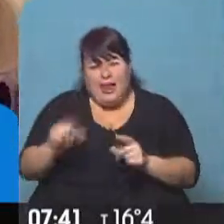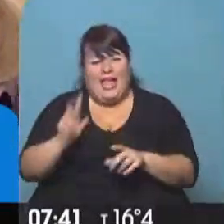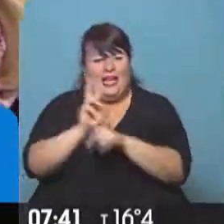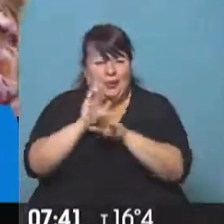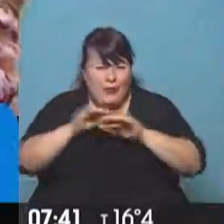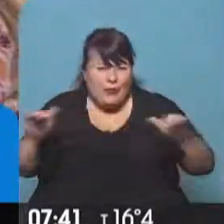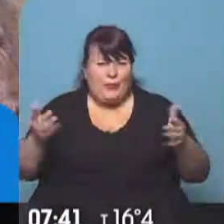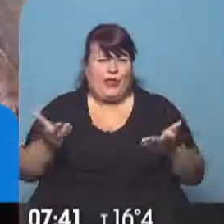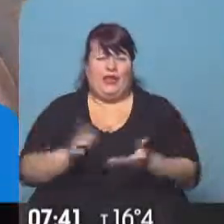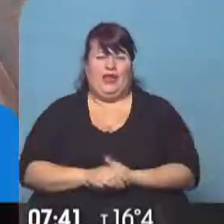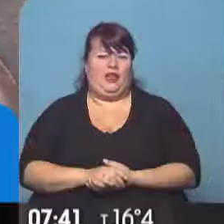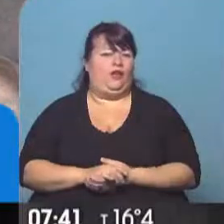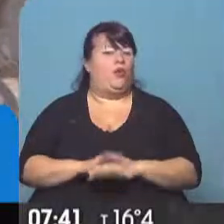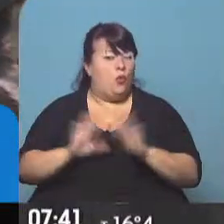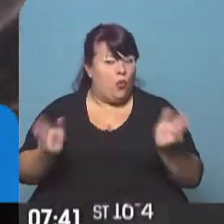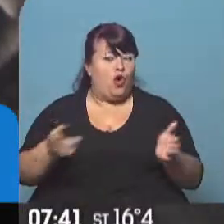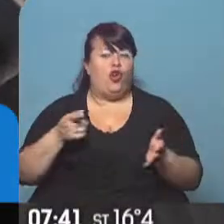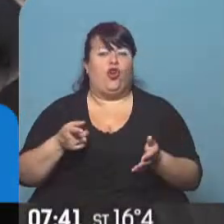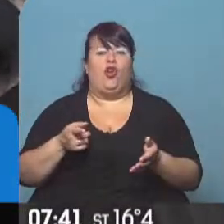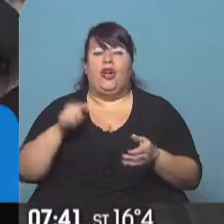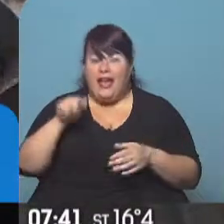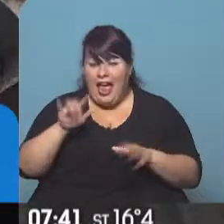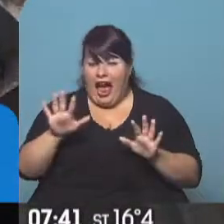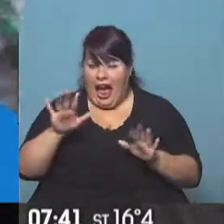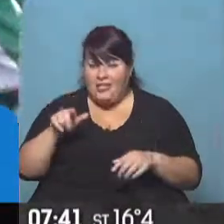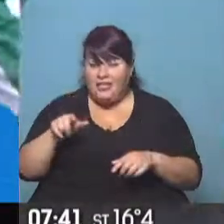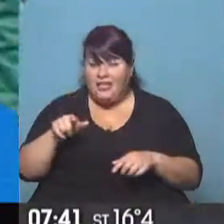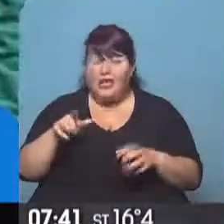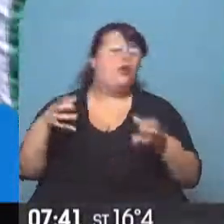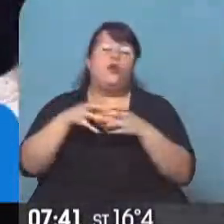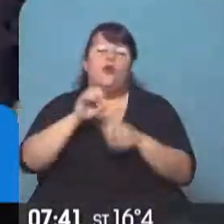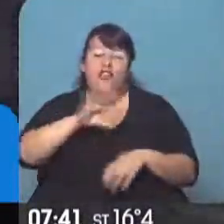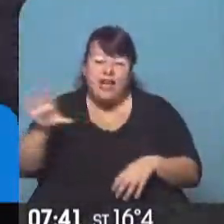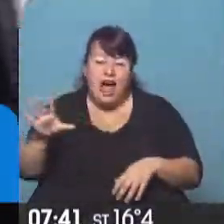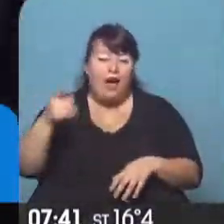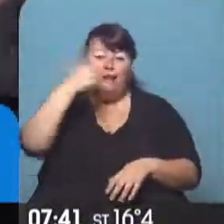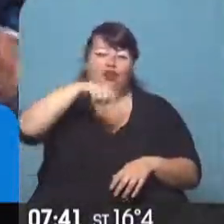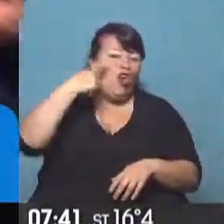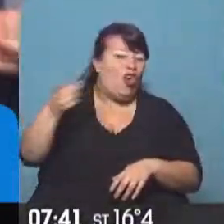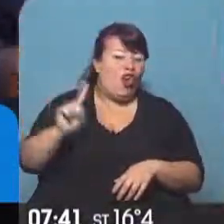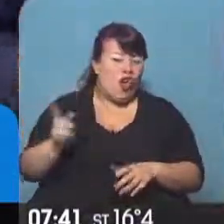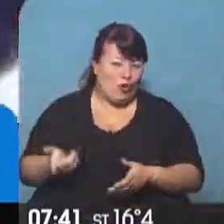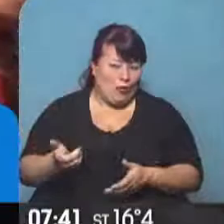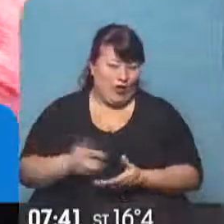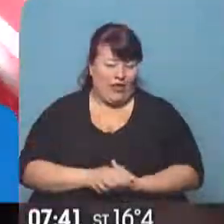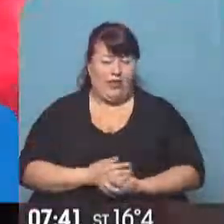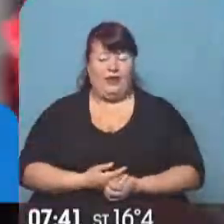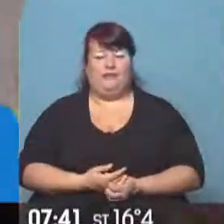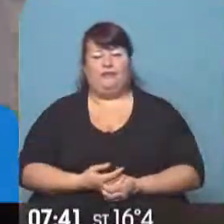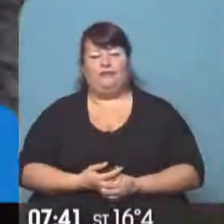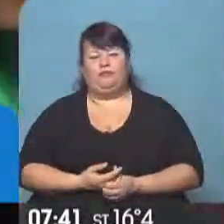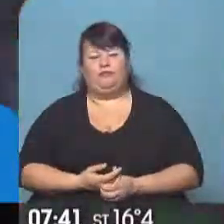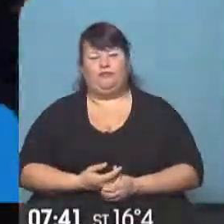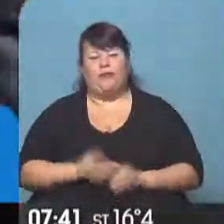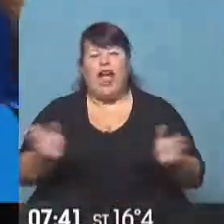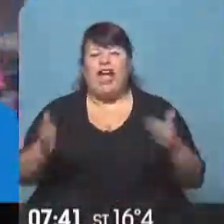sostén, y bueno, esta es el sector del campo que no se ve. El cajón de